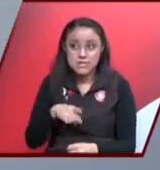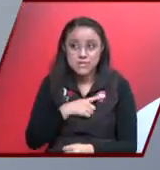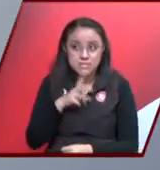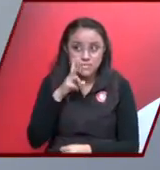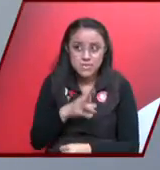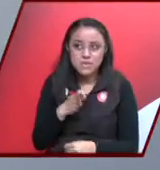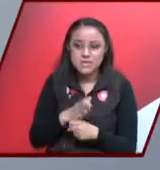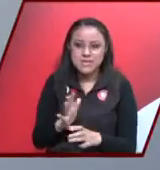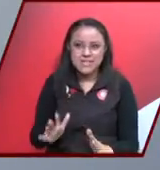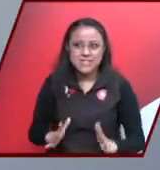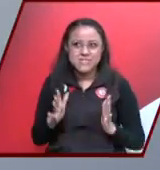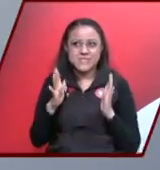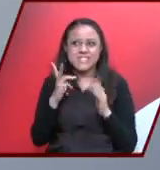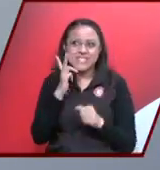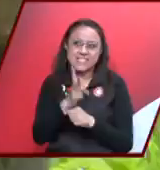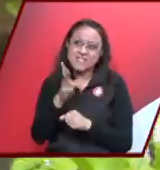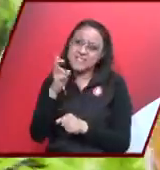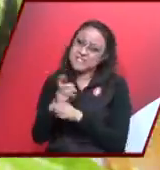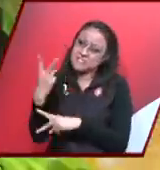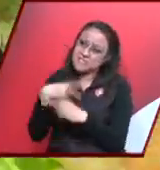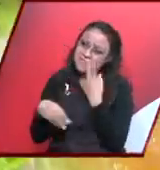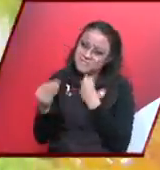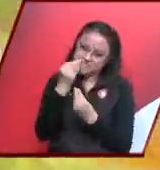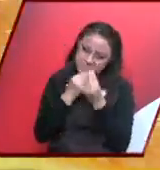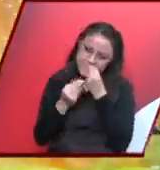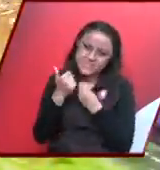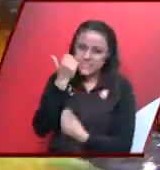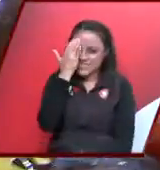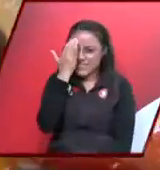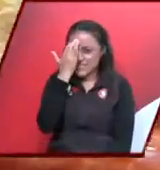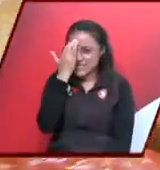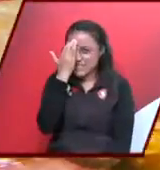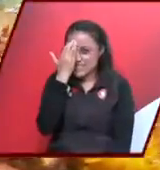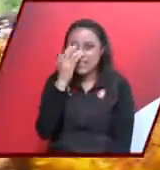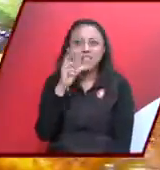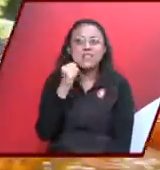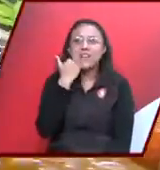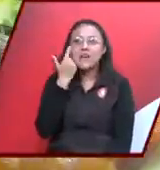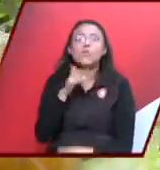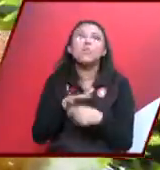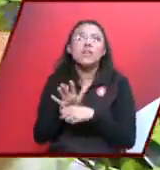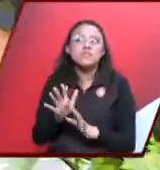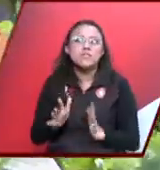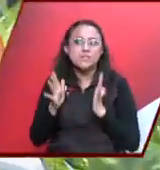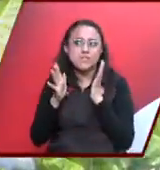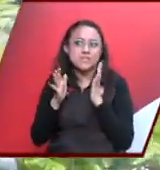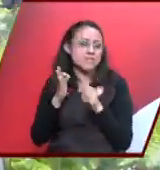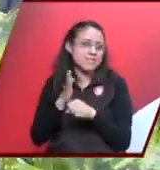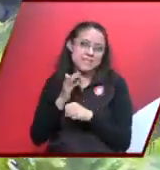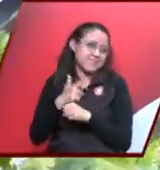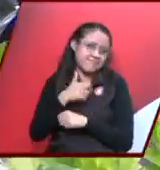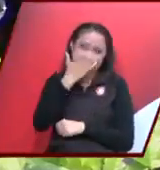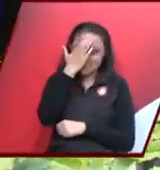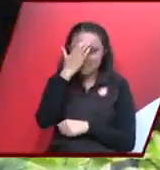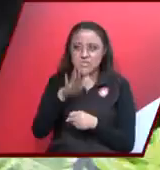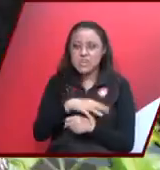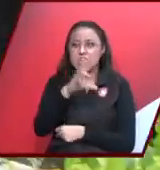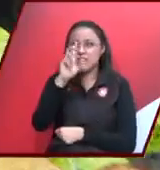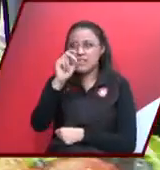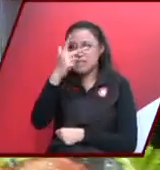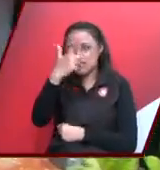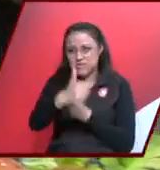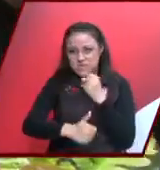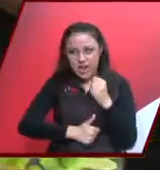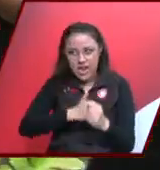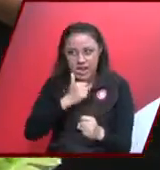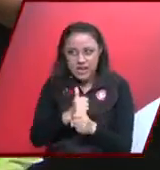una sorpresa más, que los invitamos a que vayan a probarla y conocerla. No nos quieren decir cuál es el producto estrella, porque imagínense, durante 38